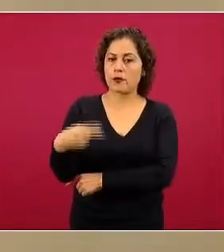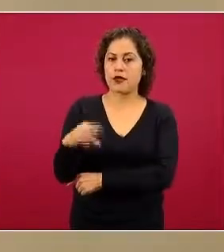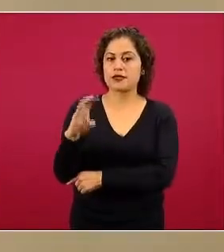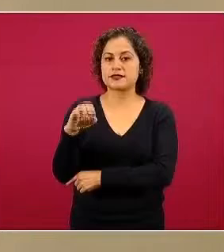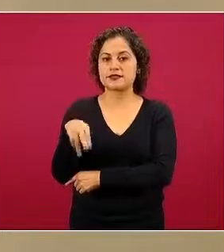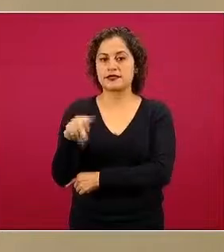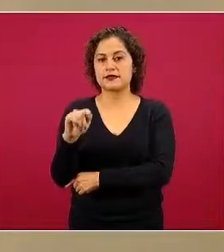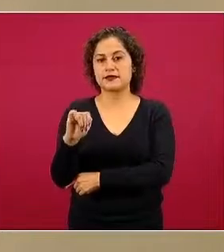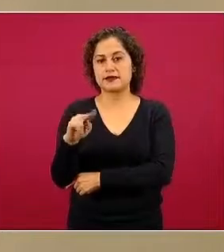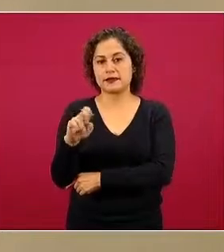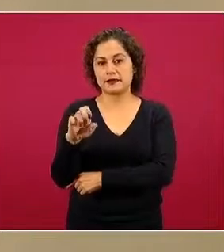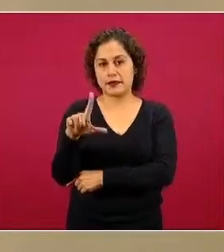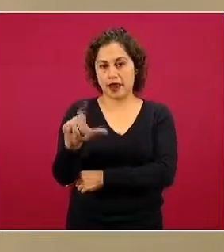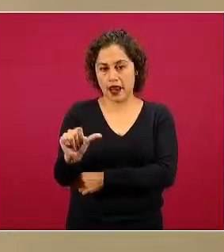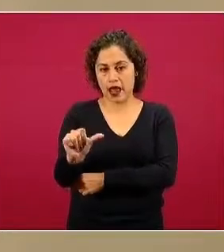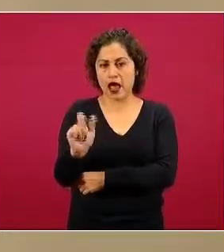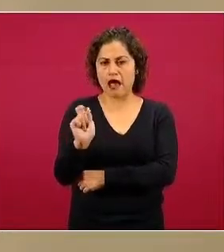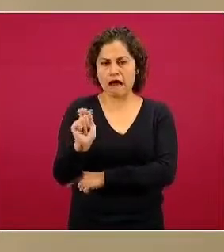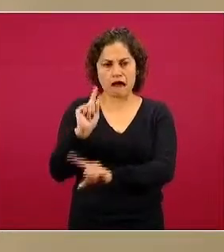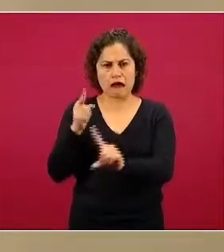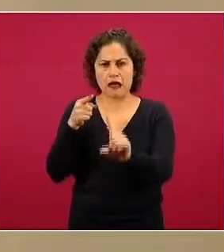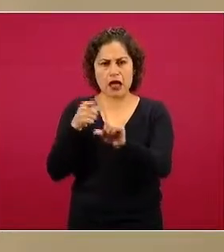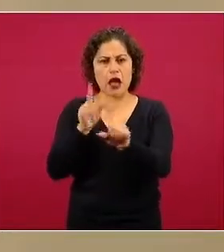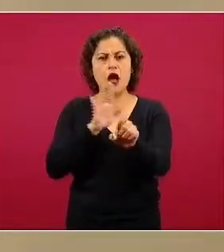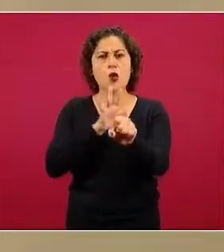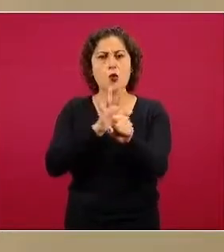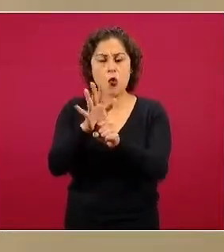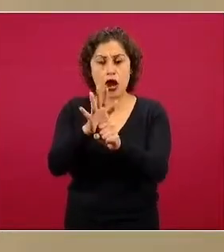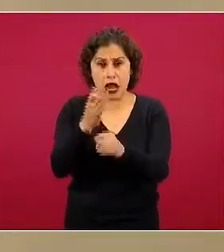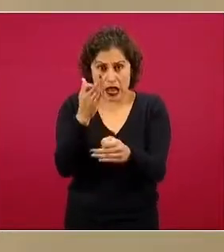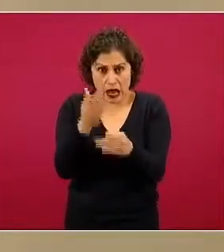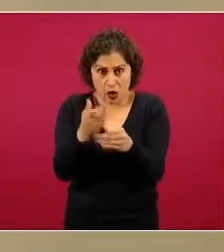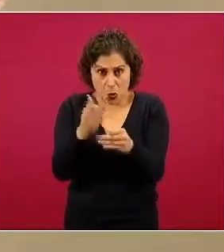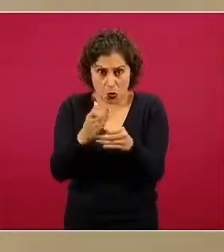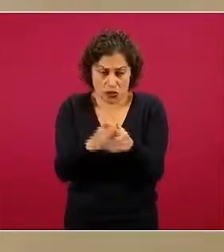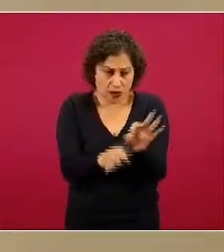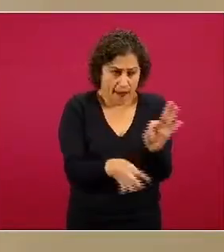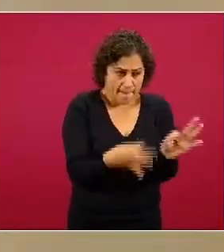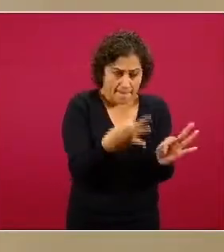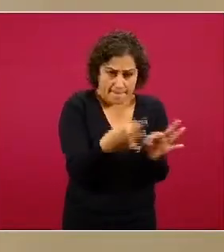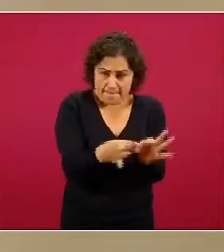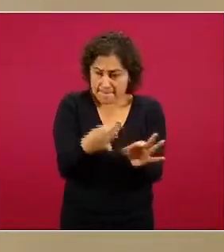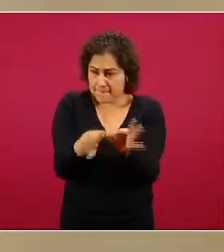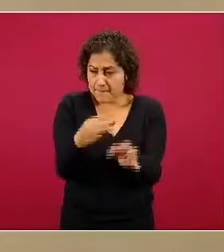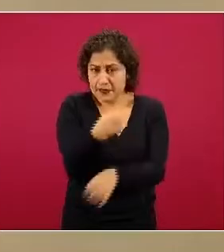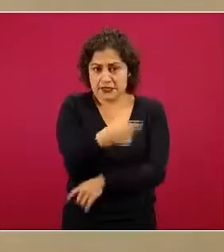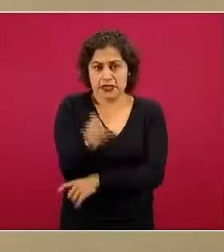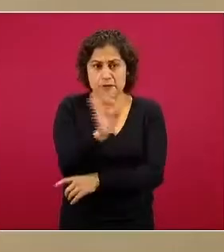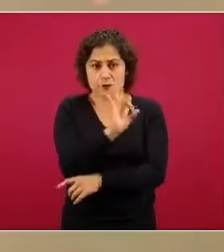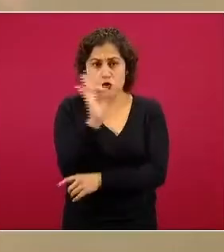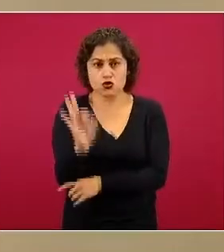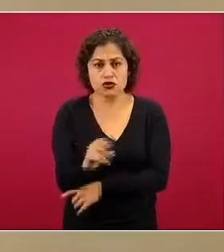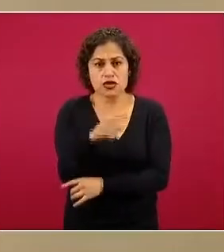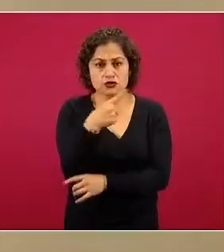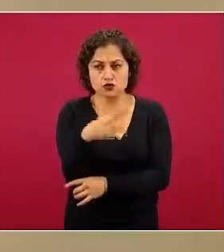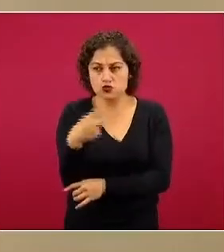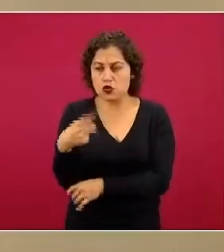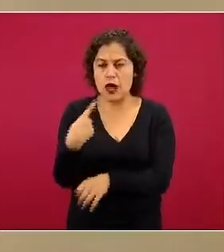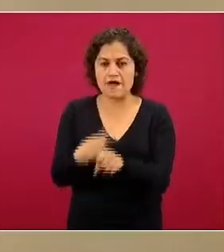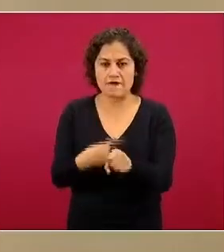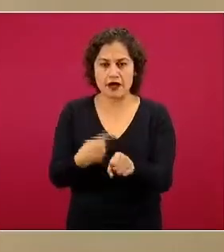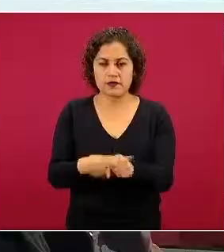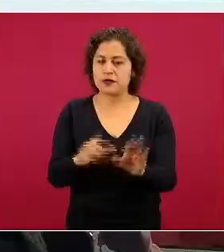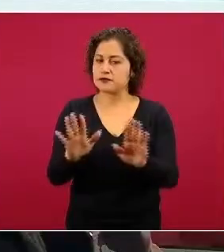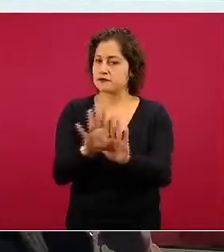no pretende medir en este momento la totalidad de los casos y que hay muchos otros casos más que